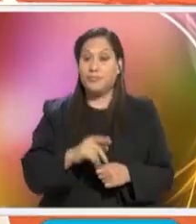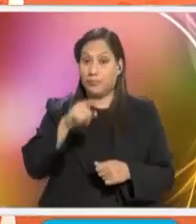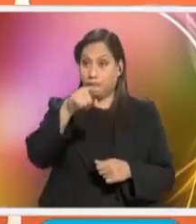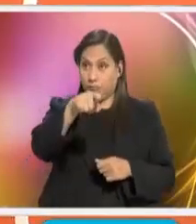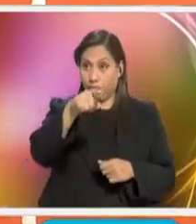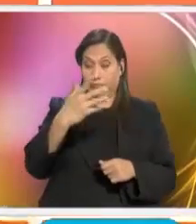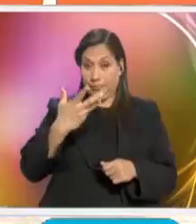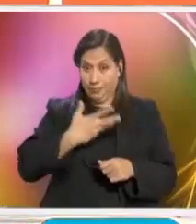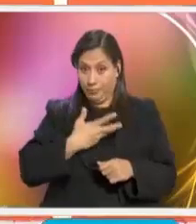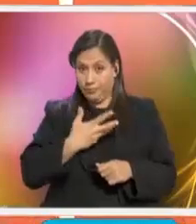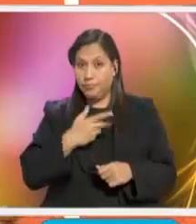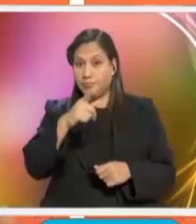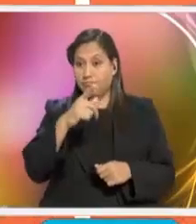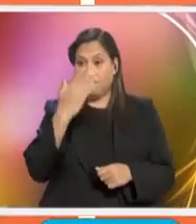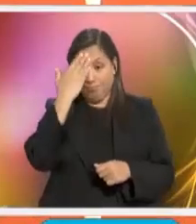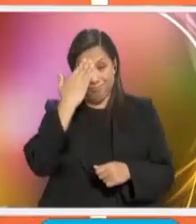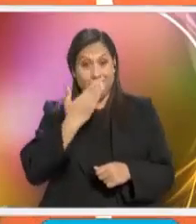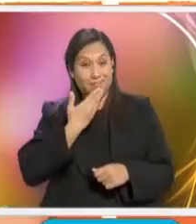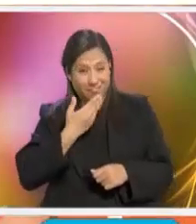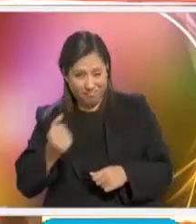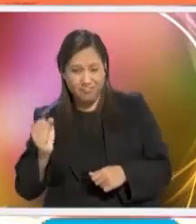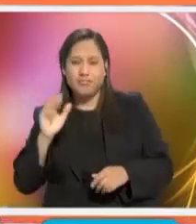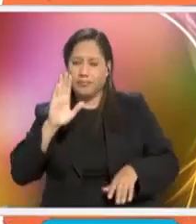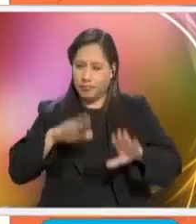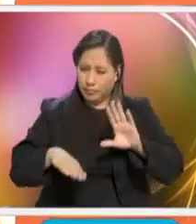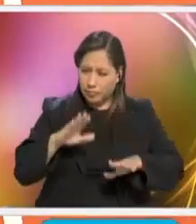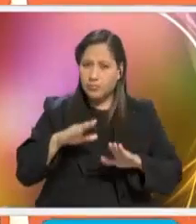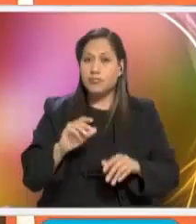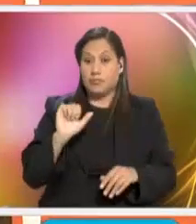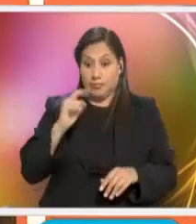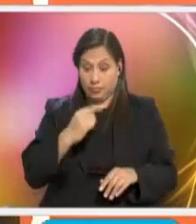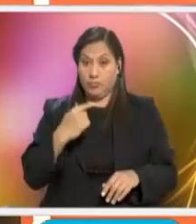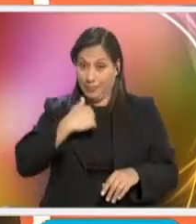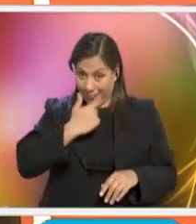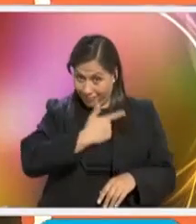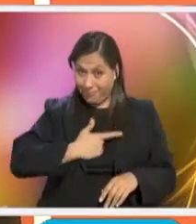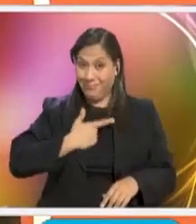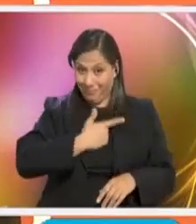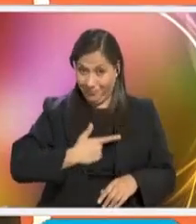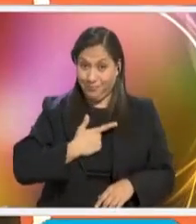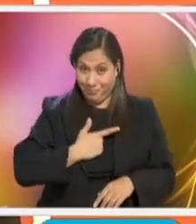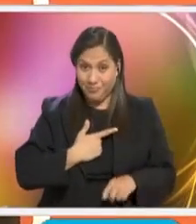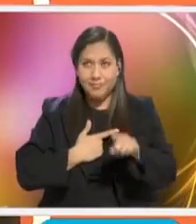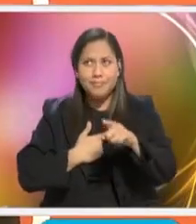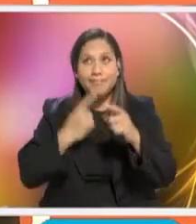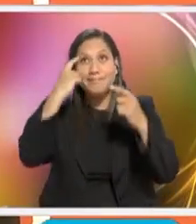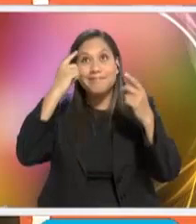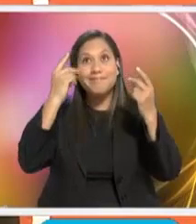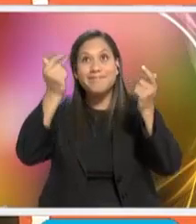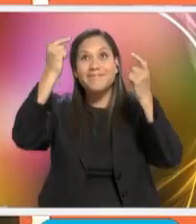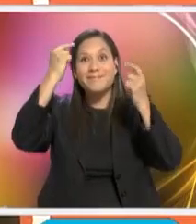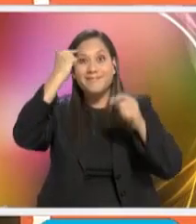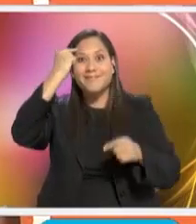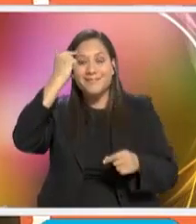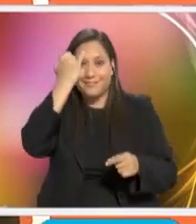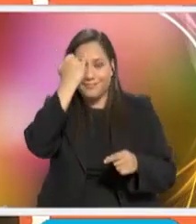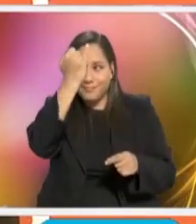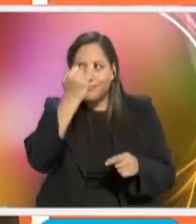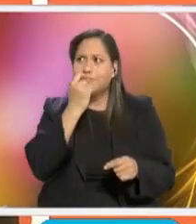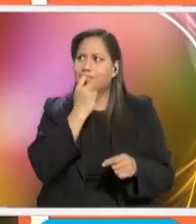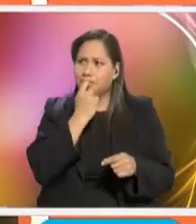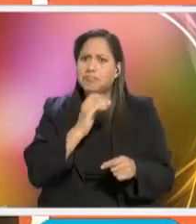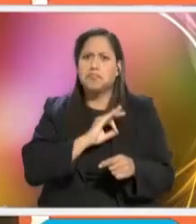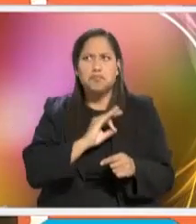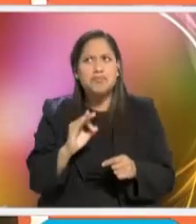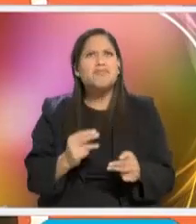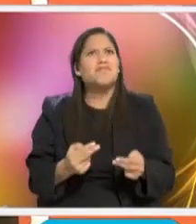contamos con la capacidad, alguna capacidad, algo que nos guste, podemos nosotros sacarle jugo a eso para poder hacer